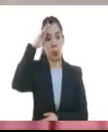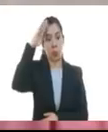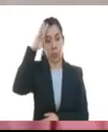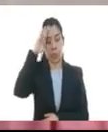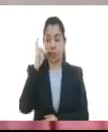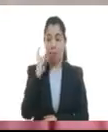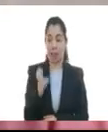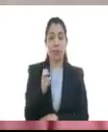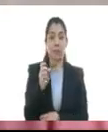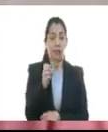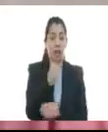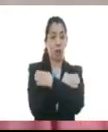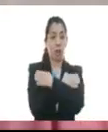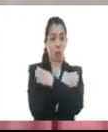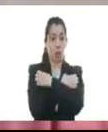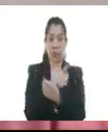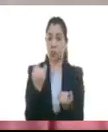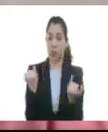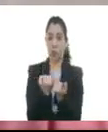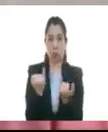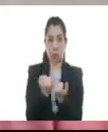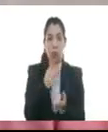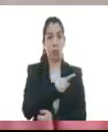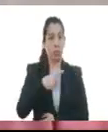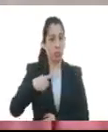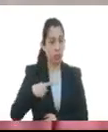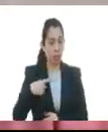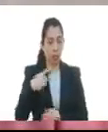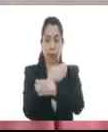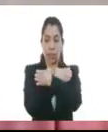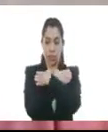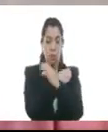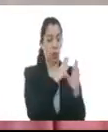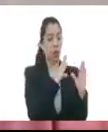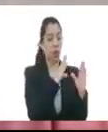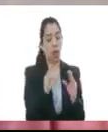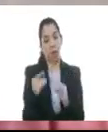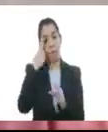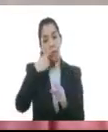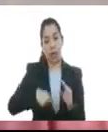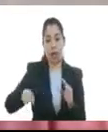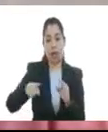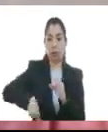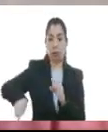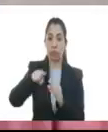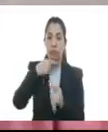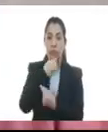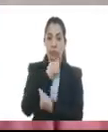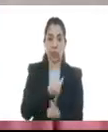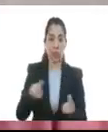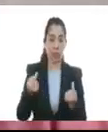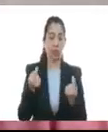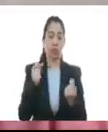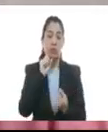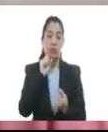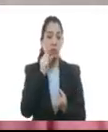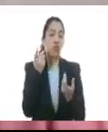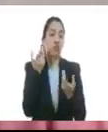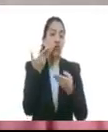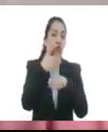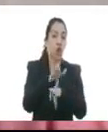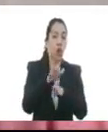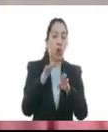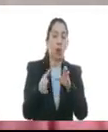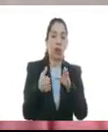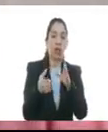educación debe ser también para educar al resto de los niños, de los ciudadanos, sobre estas culturas y sobre